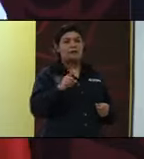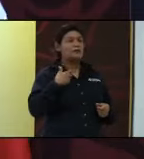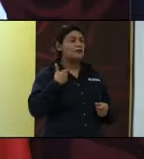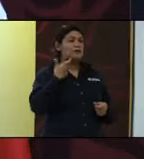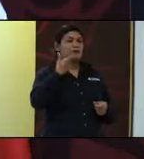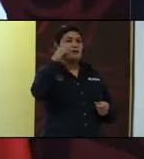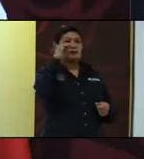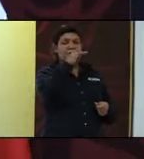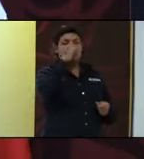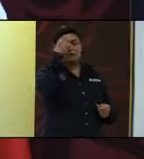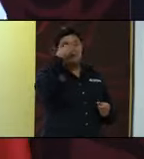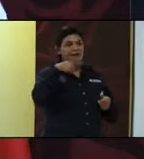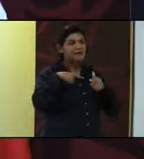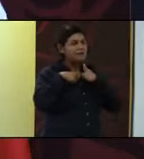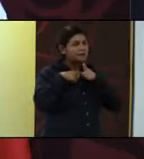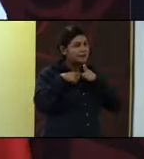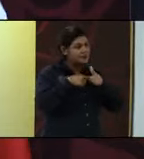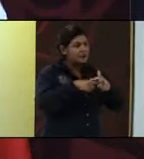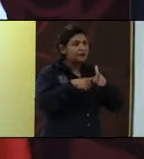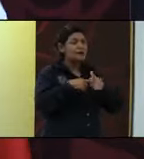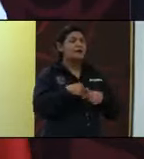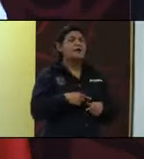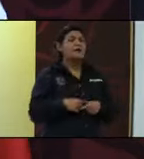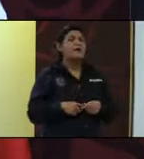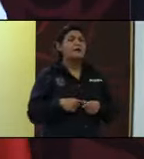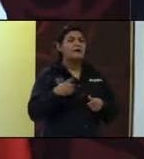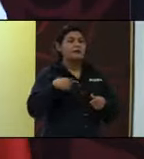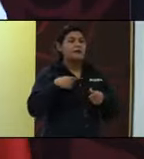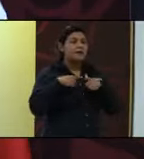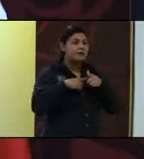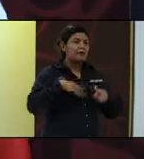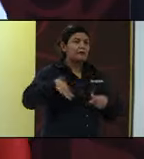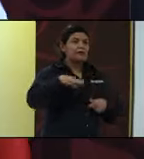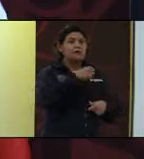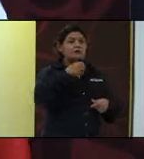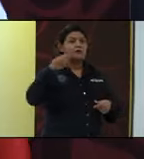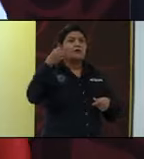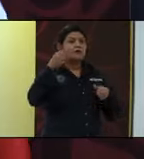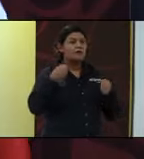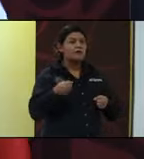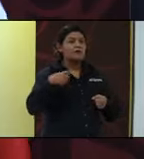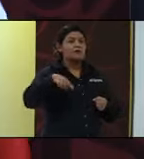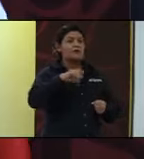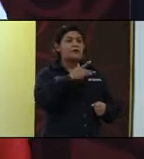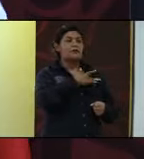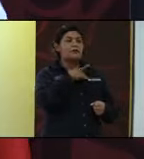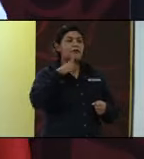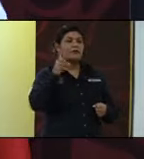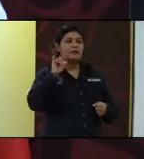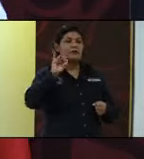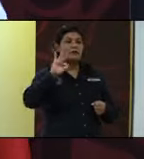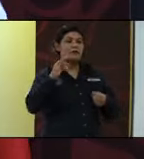costo alguno, para seguir impulsando a todos los compromisos de corazón del sistema DIF.